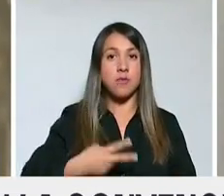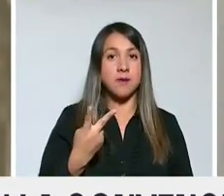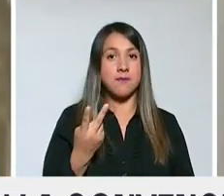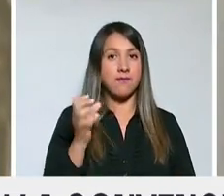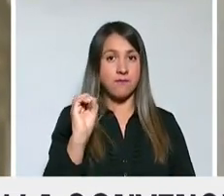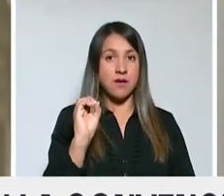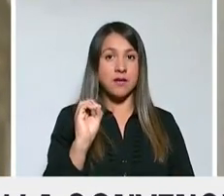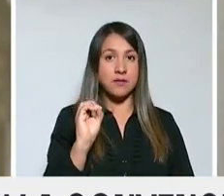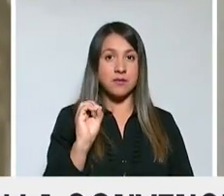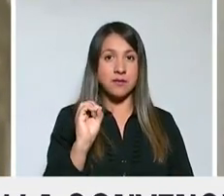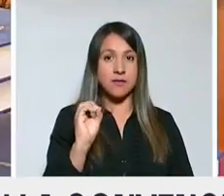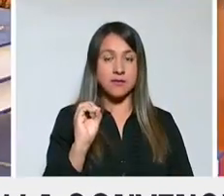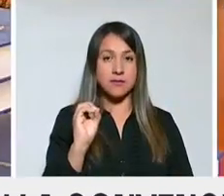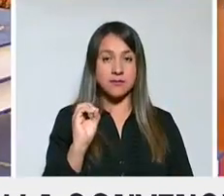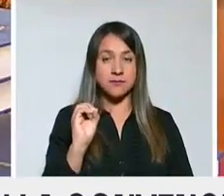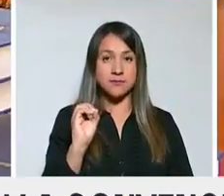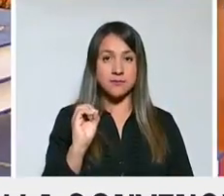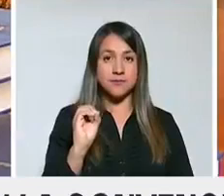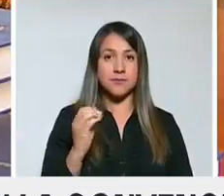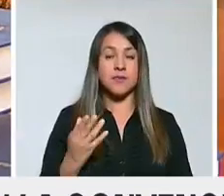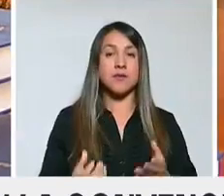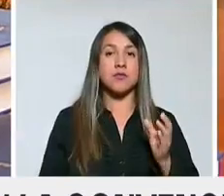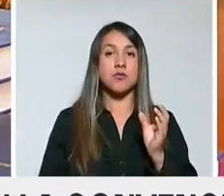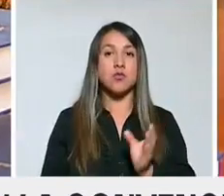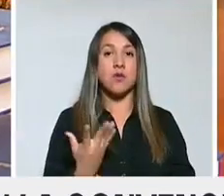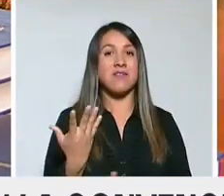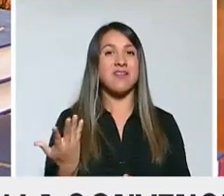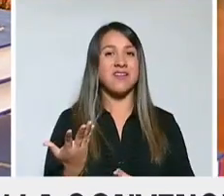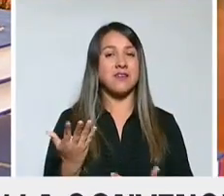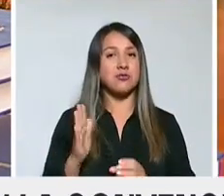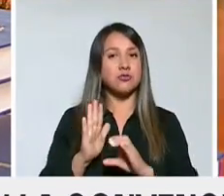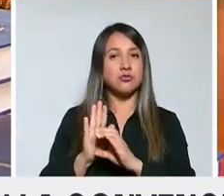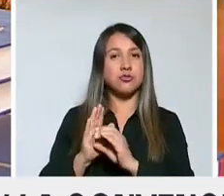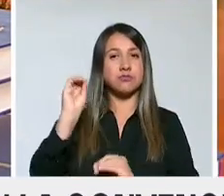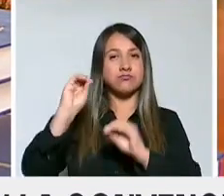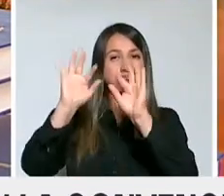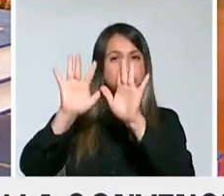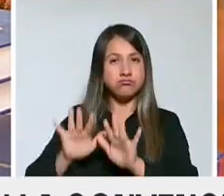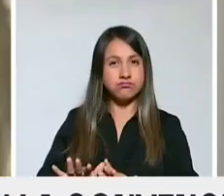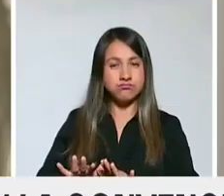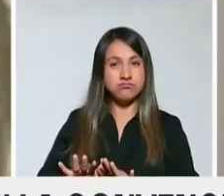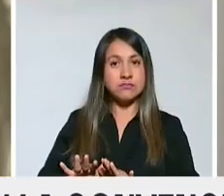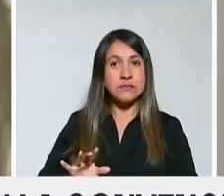2020 que la nueva Carta Fundamental de Chile